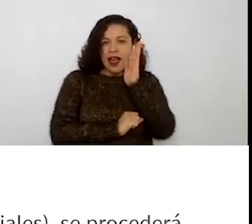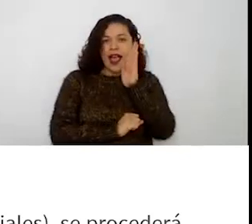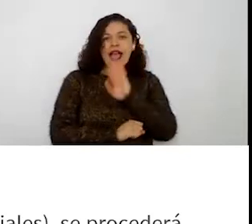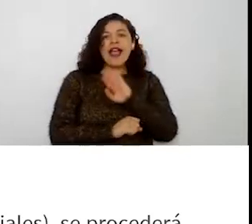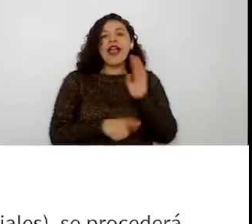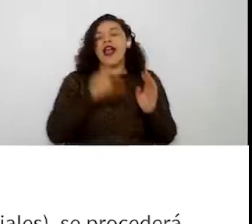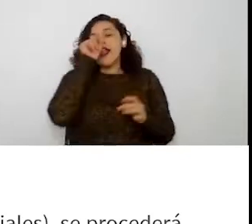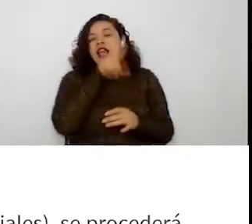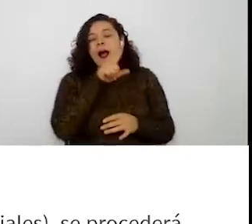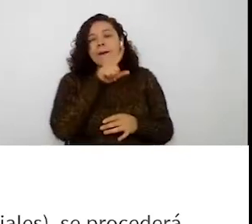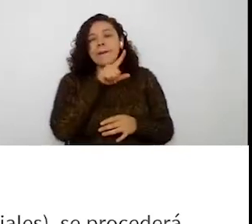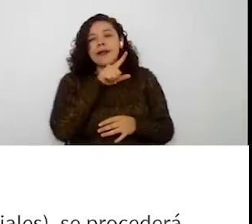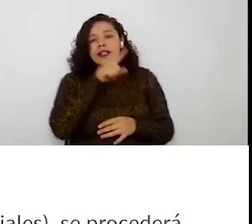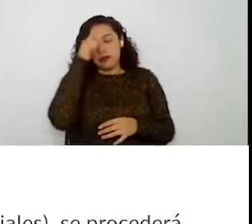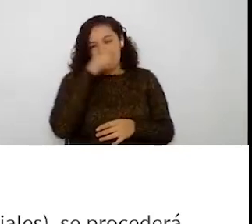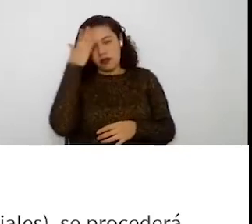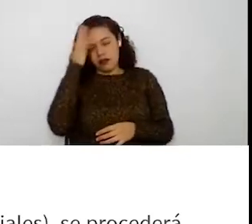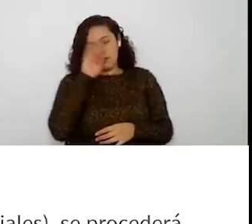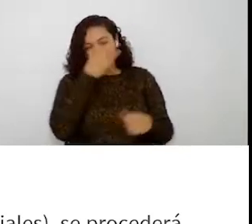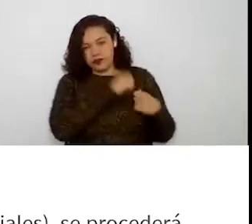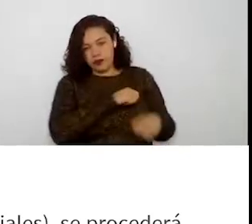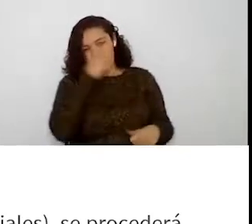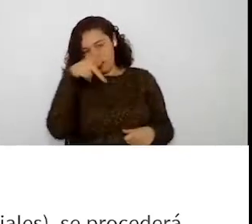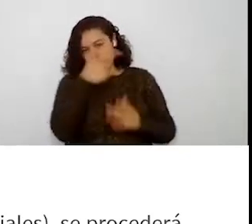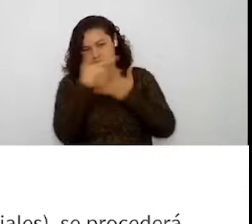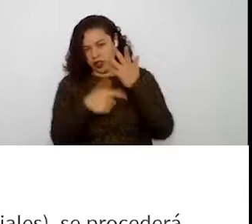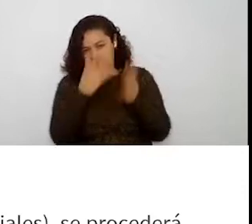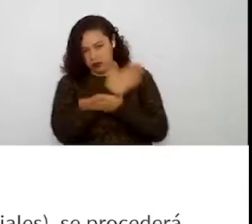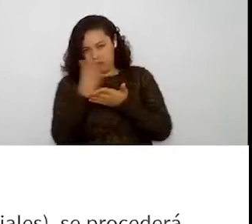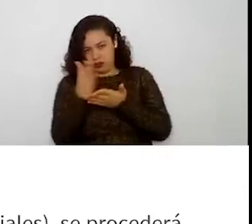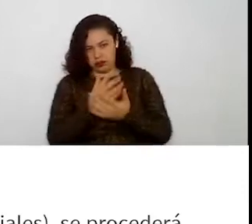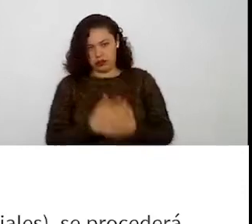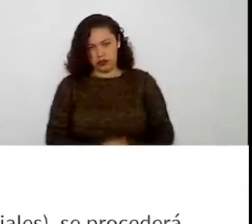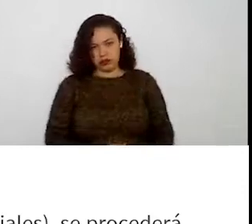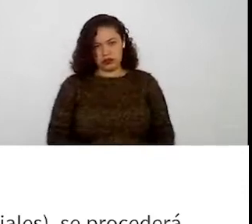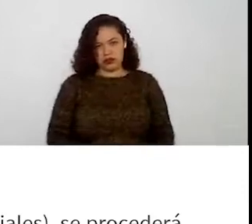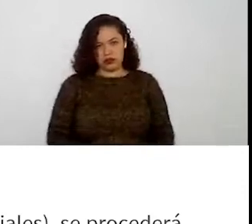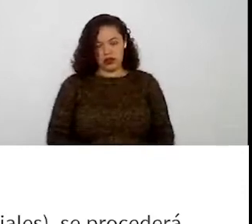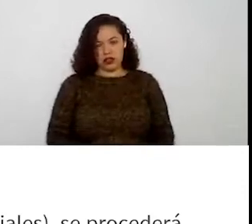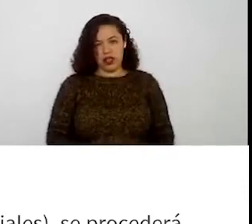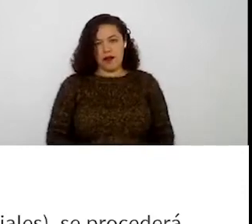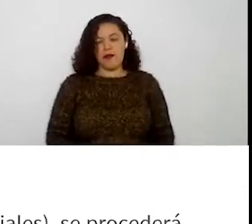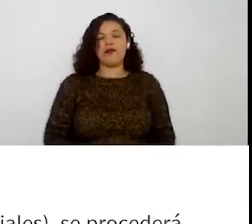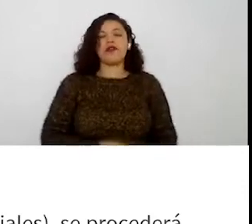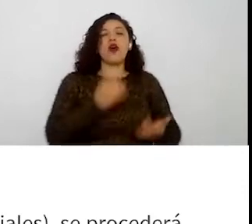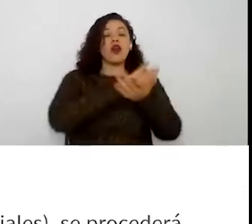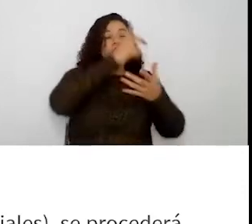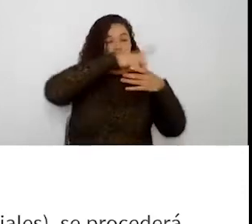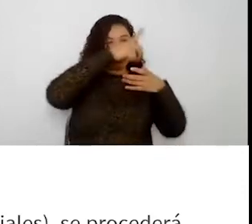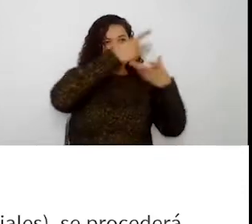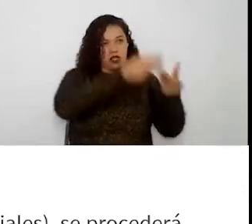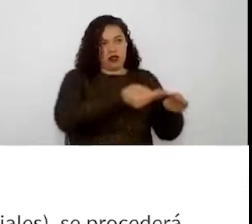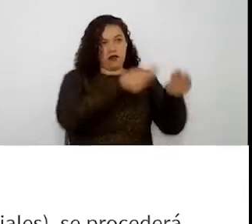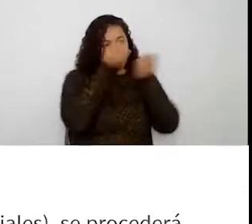son las cuotas patronales en su cuenta correspondiente ahora a excepción de las donatorias autorizadas que su objeto